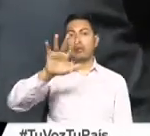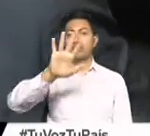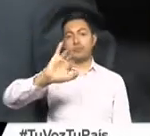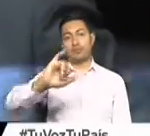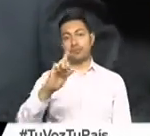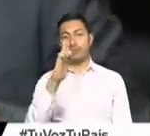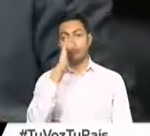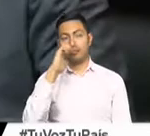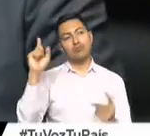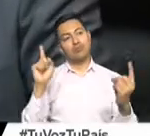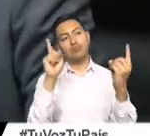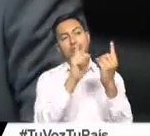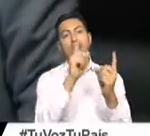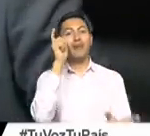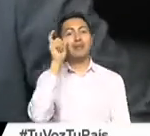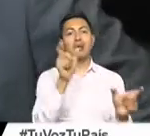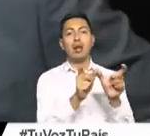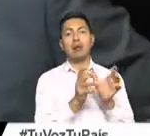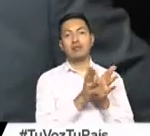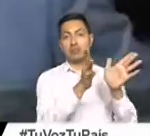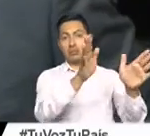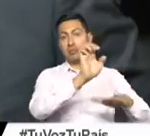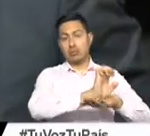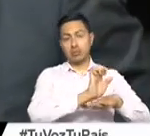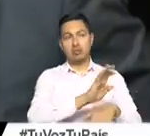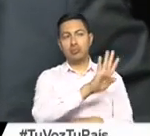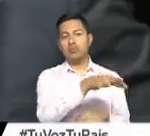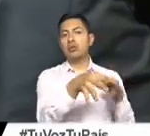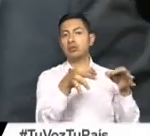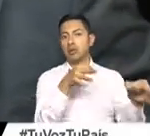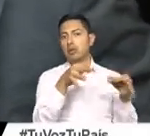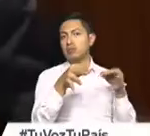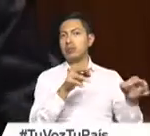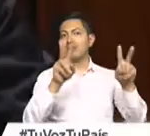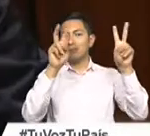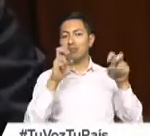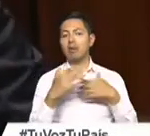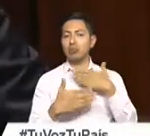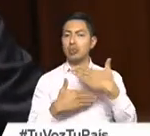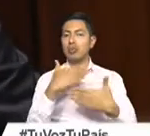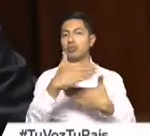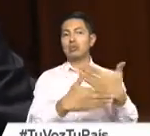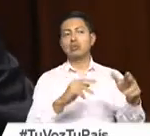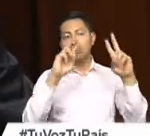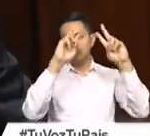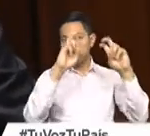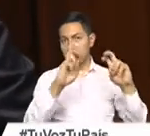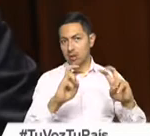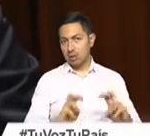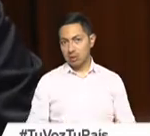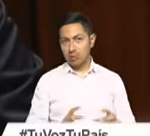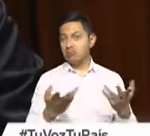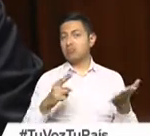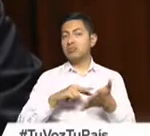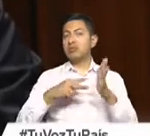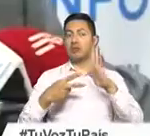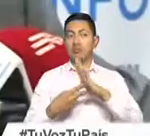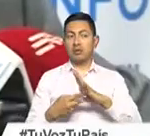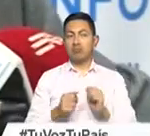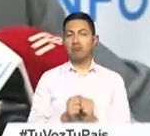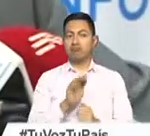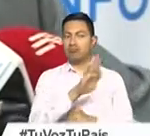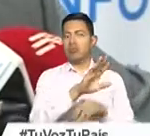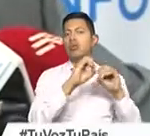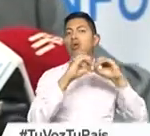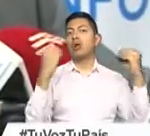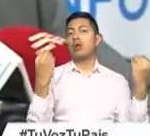julio a la Fiscalía General del Estado para dar su versión dentro de los procesos de investigación que lleva adelante ese